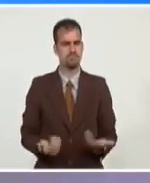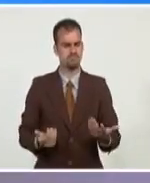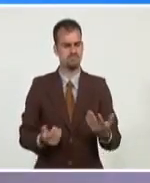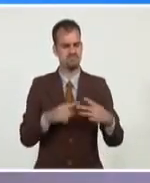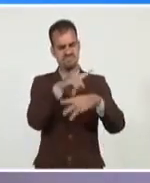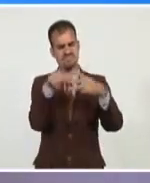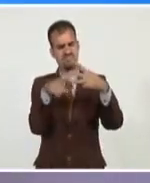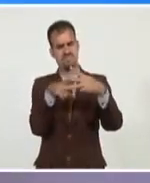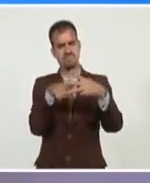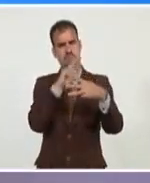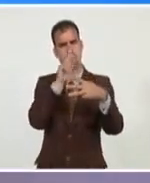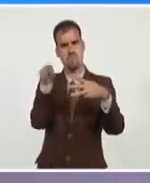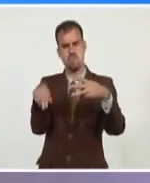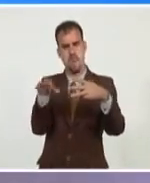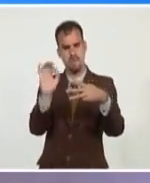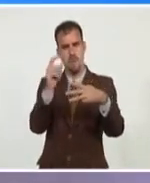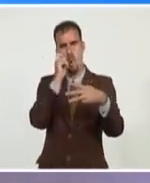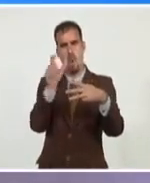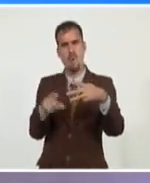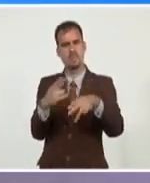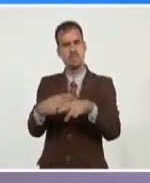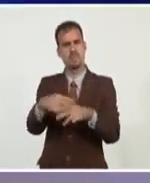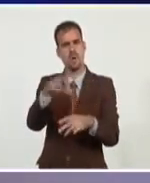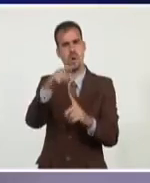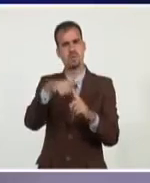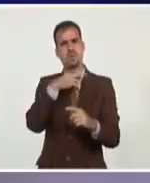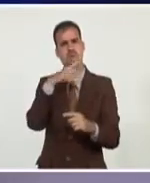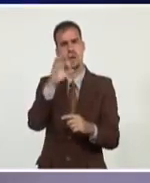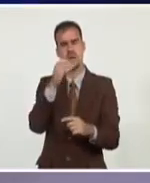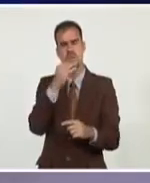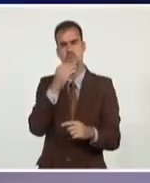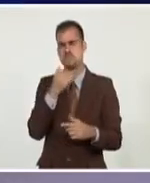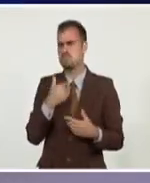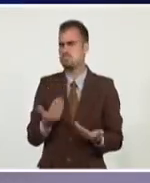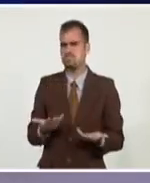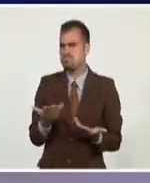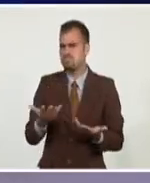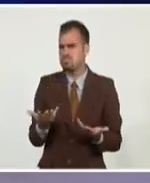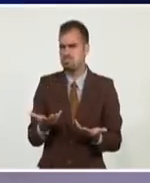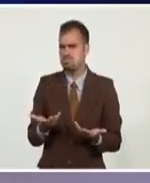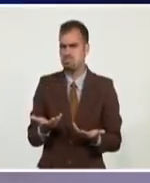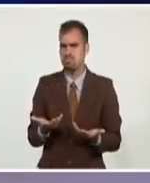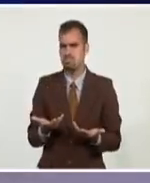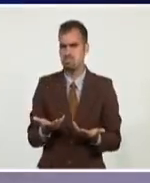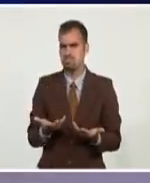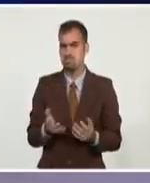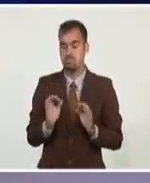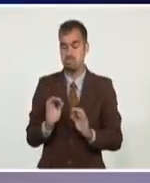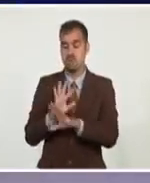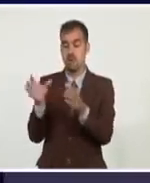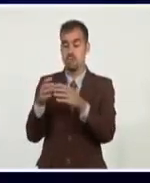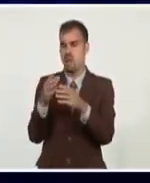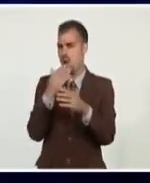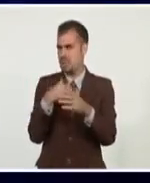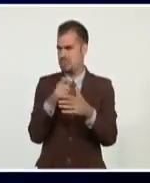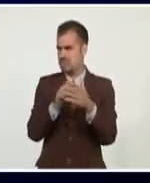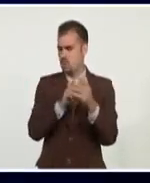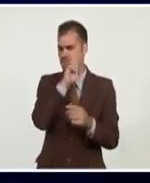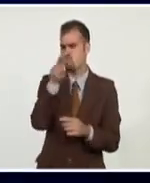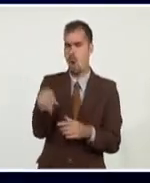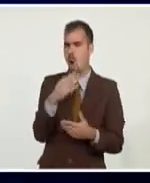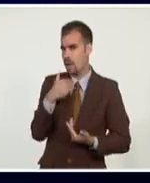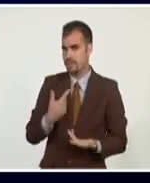que le enviaron a Otero? Los tres motivos que redactó la jefa del programa Cuba del Instituto Nacional Demócrata para su huelga de hambre.